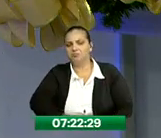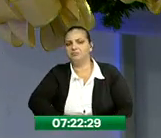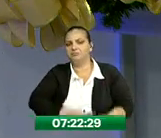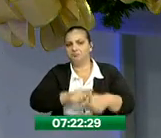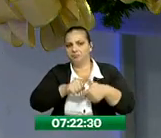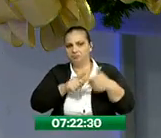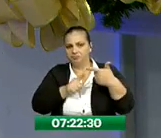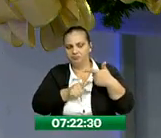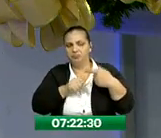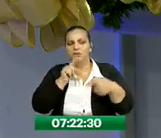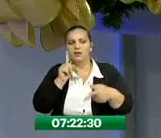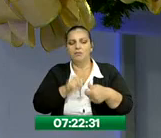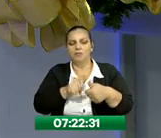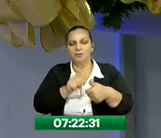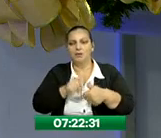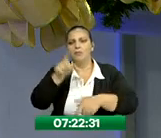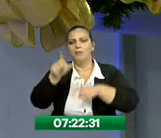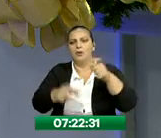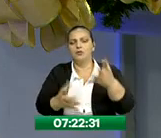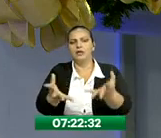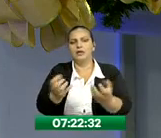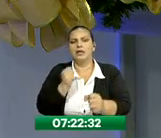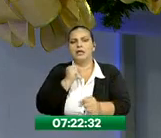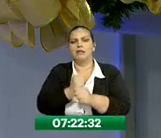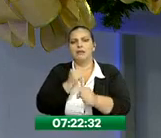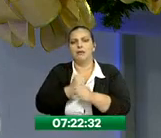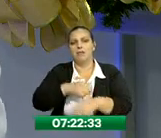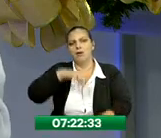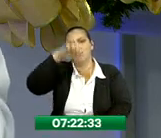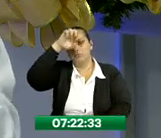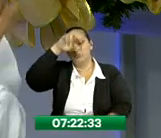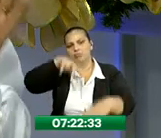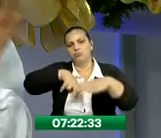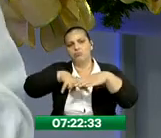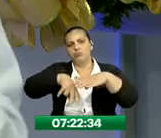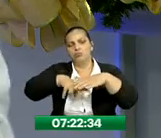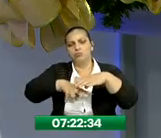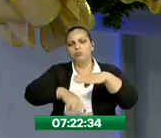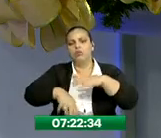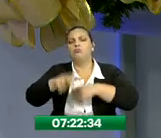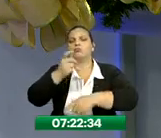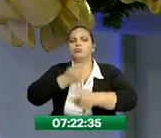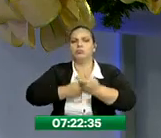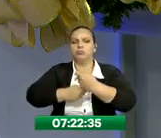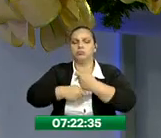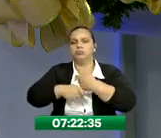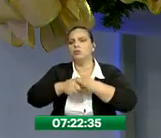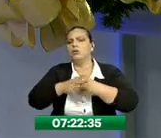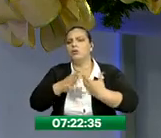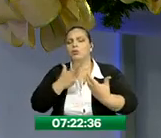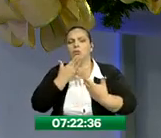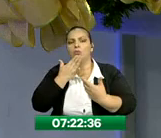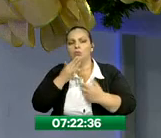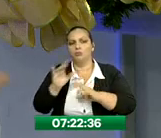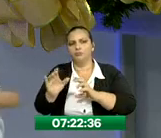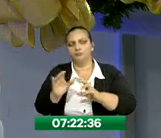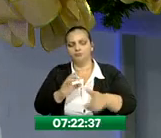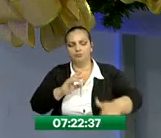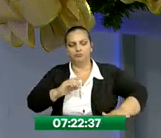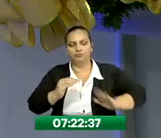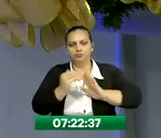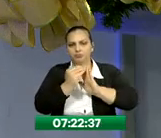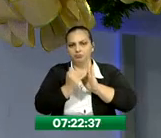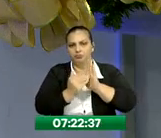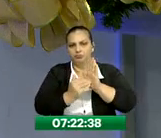claridad y orden a los inversionistas y no estar en este sujeto muchas veces a discrecionalidades. Y dos, tener un elemento, y nosotros